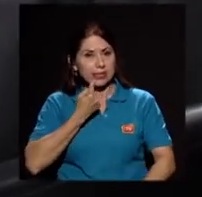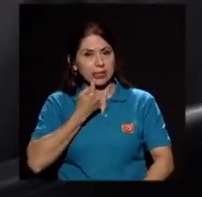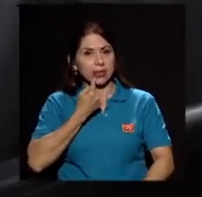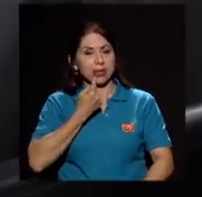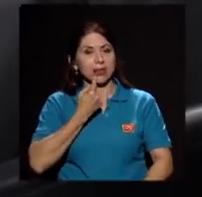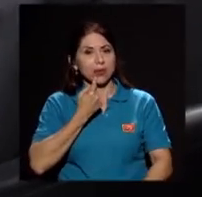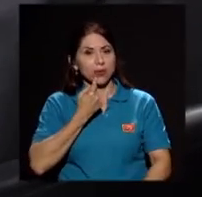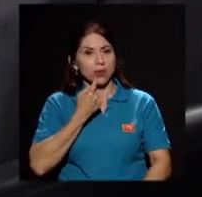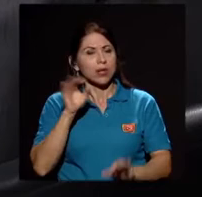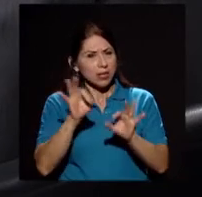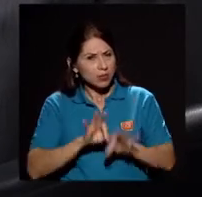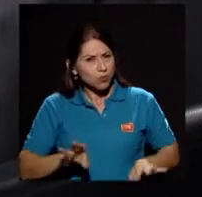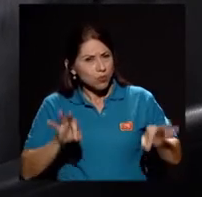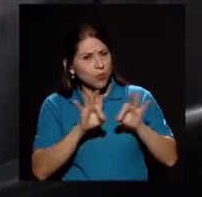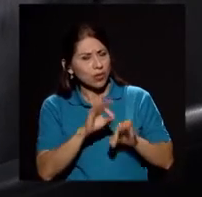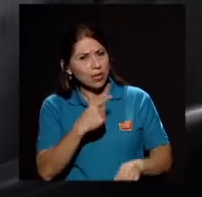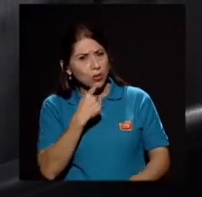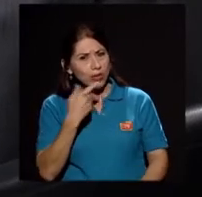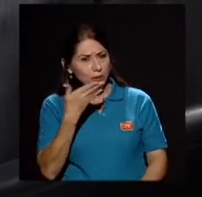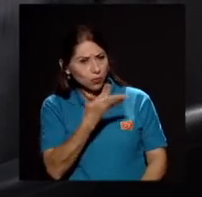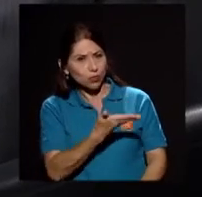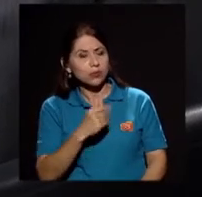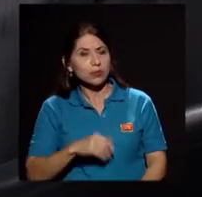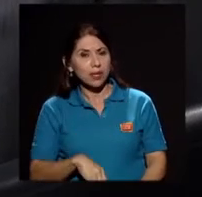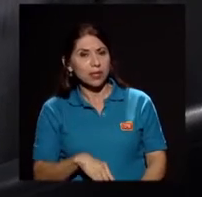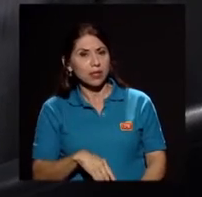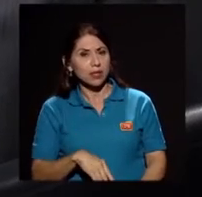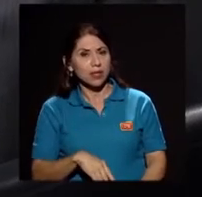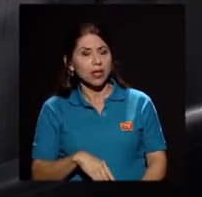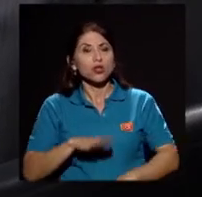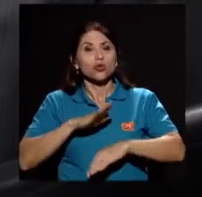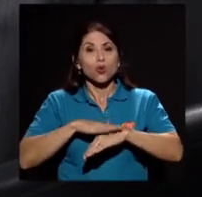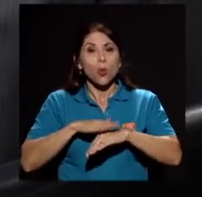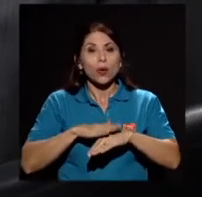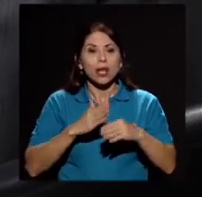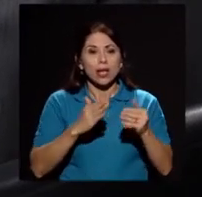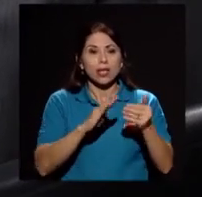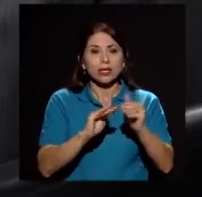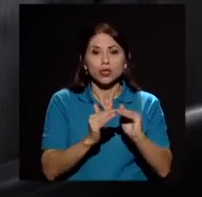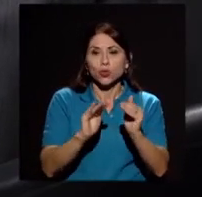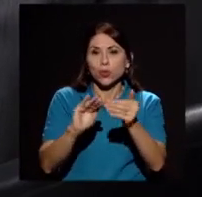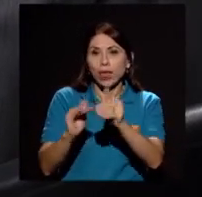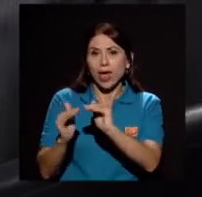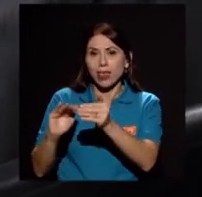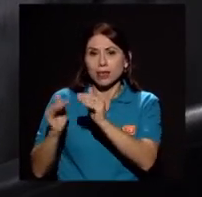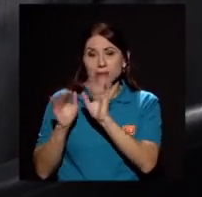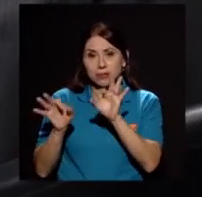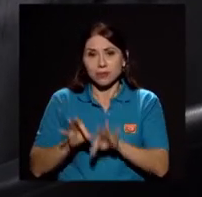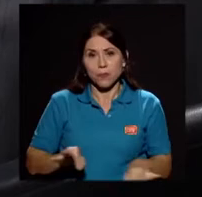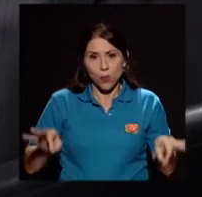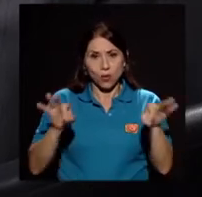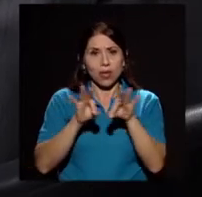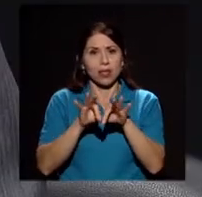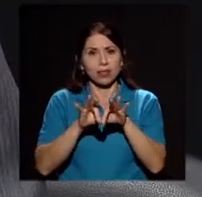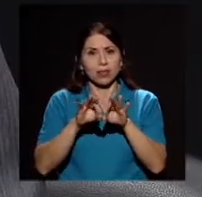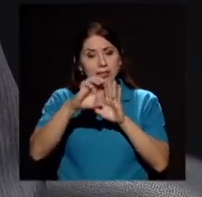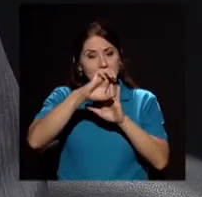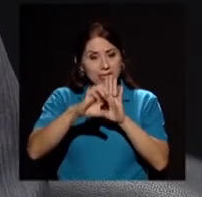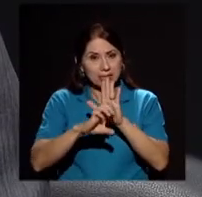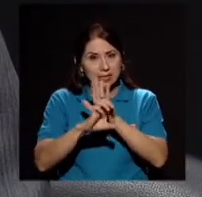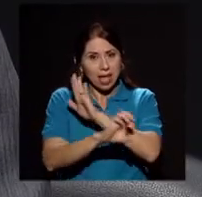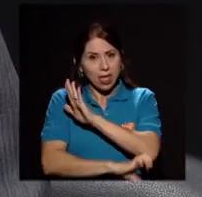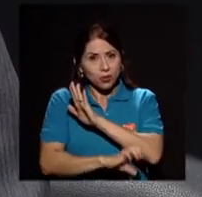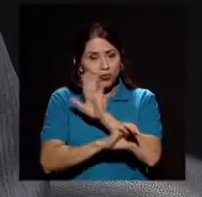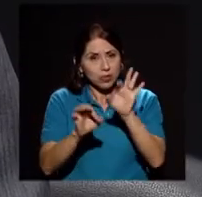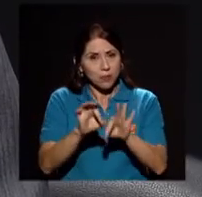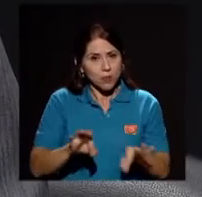lo que usted destacó de cómo las ciudades y los está ciudades importantes estados importantes y